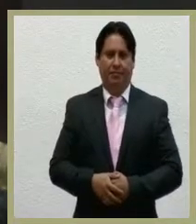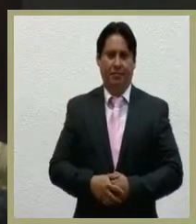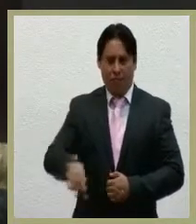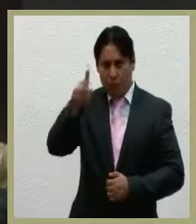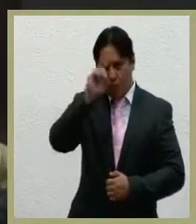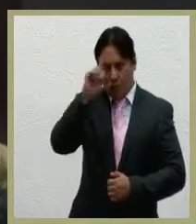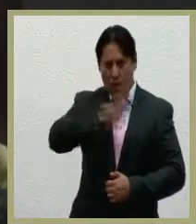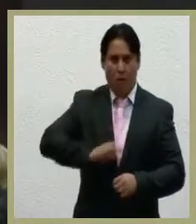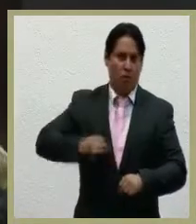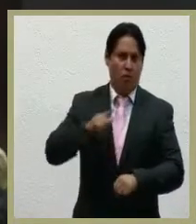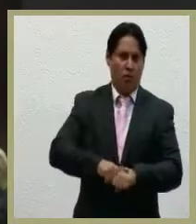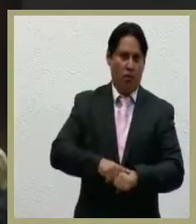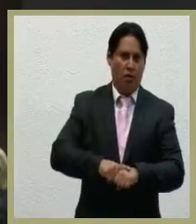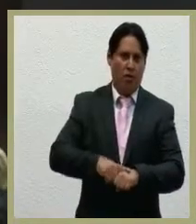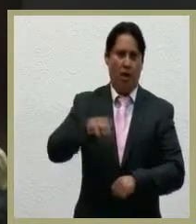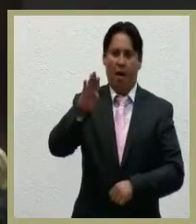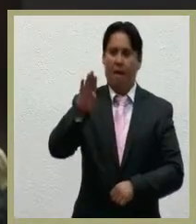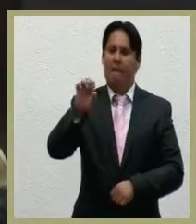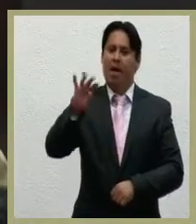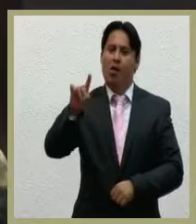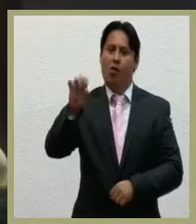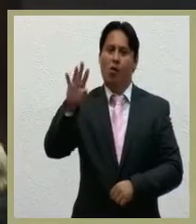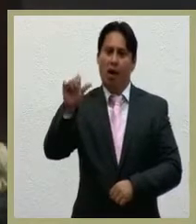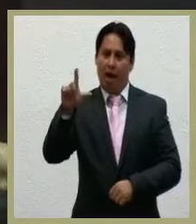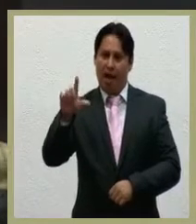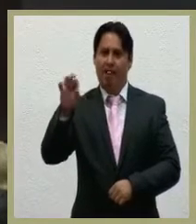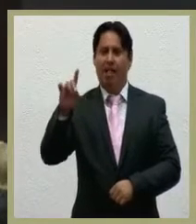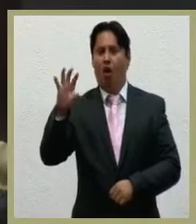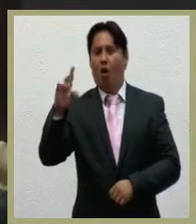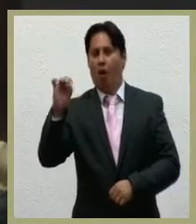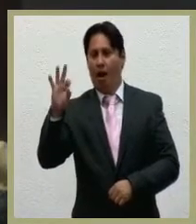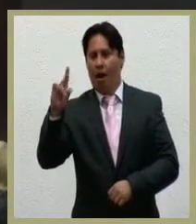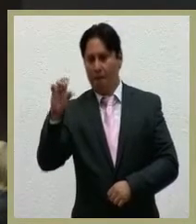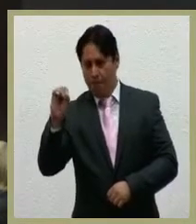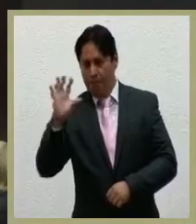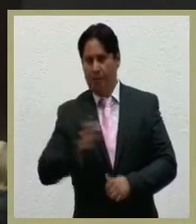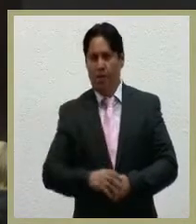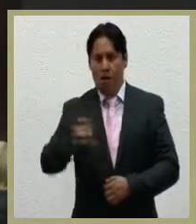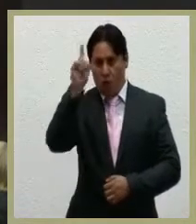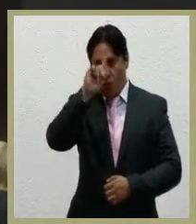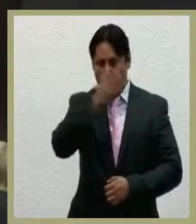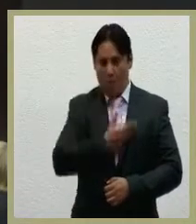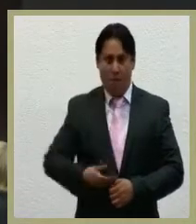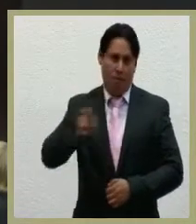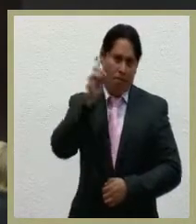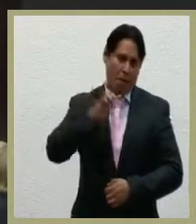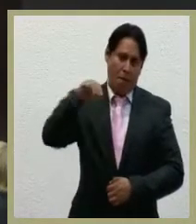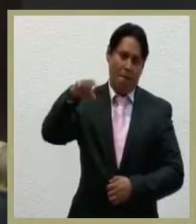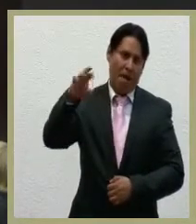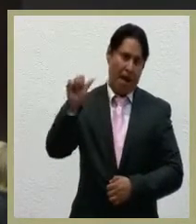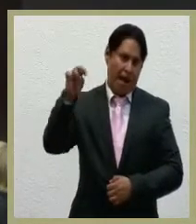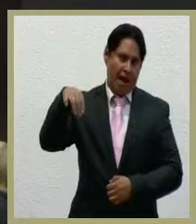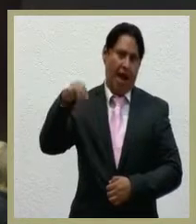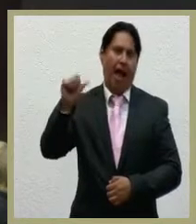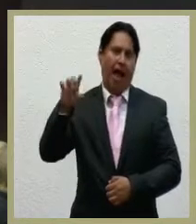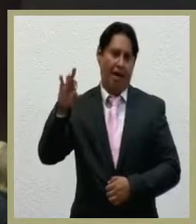Consejo Municipal de Bejucal de Ocampo. Concejal presidenta Miriam Abelar